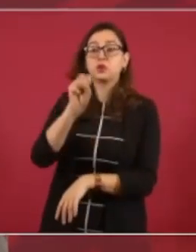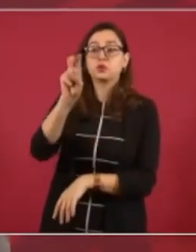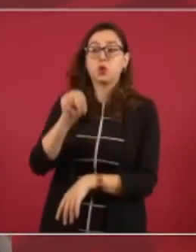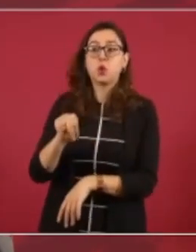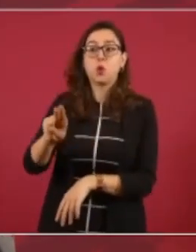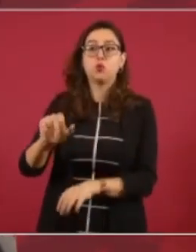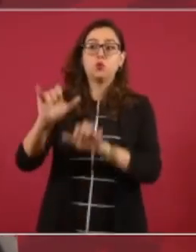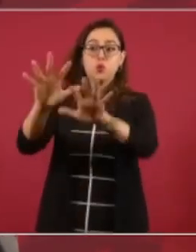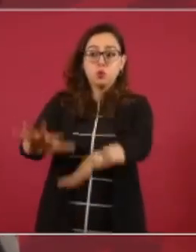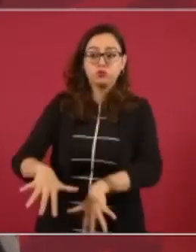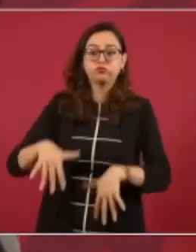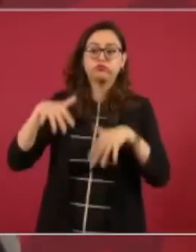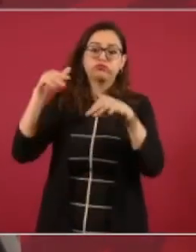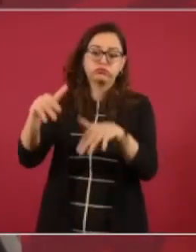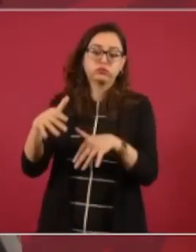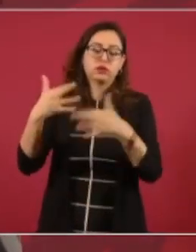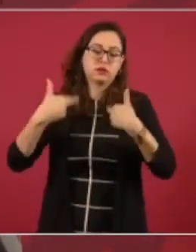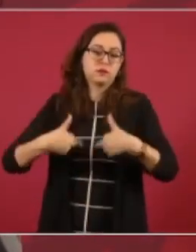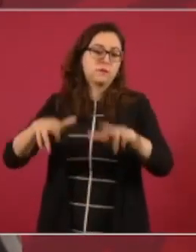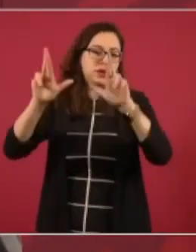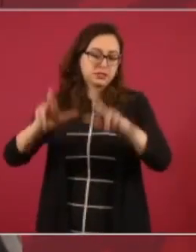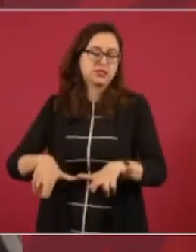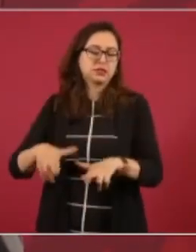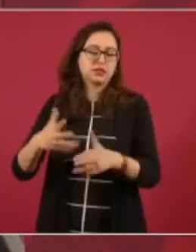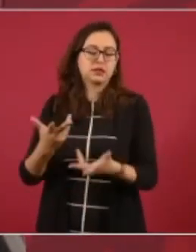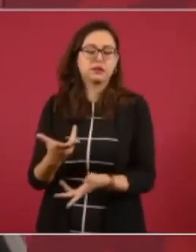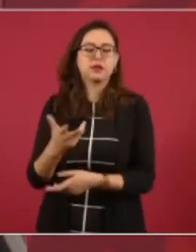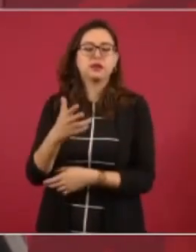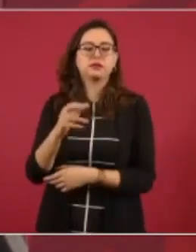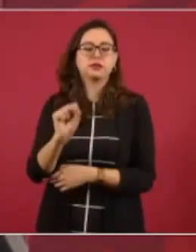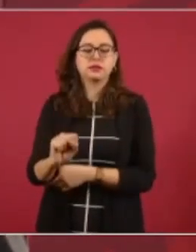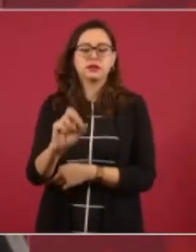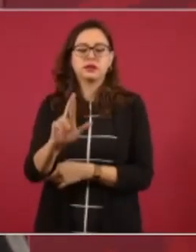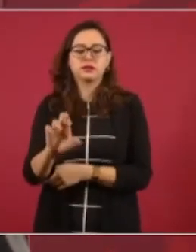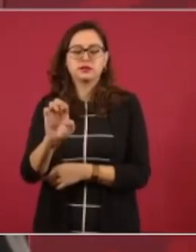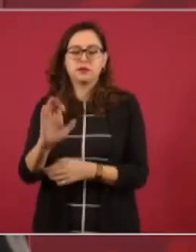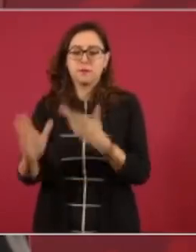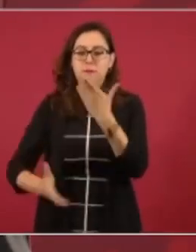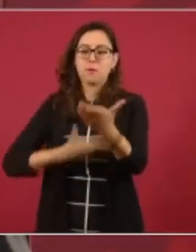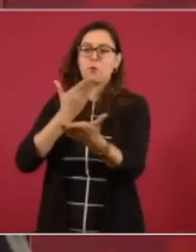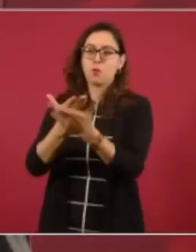ONU el secretario de Relaciones Exteriores.